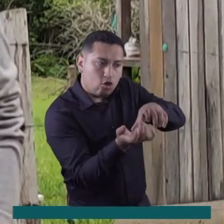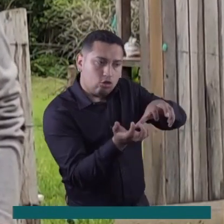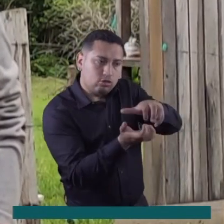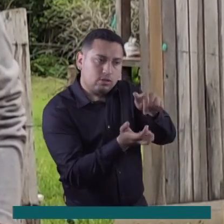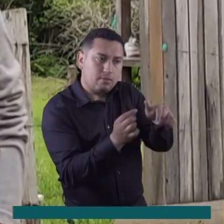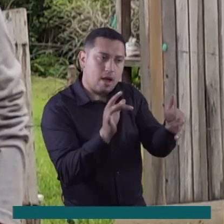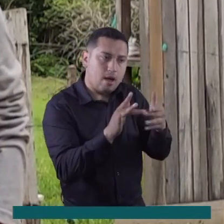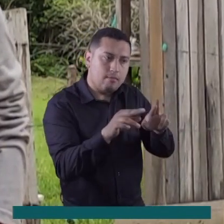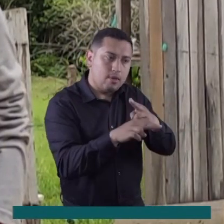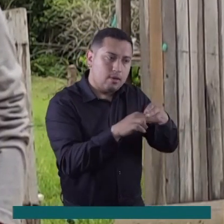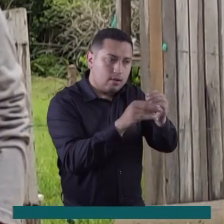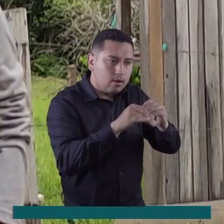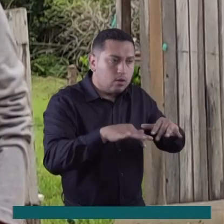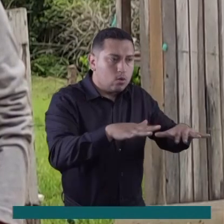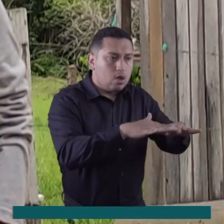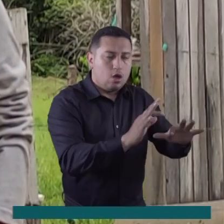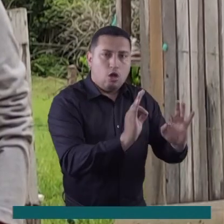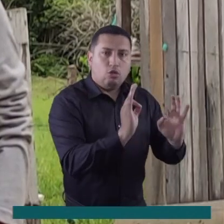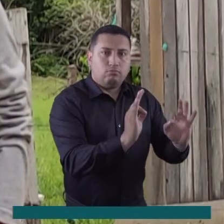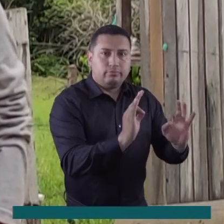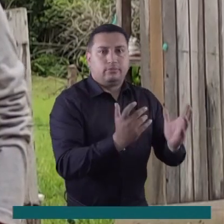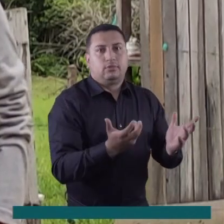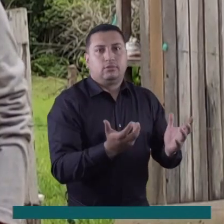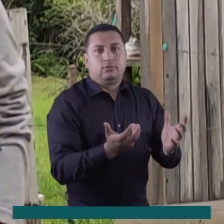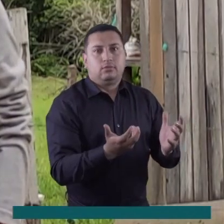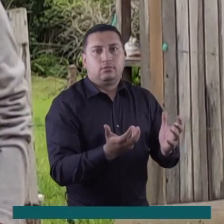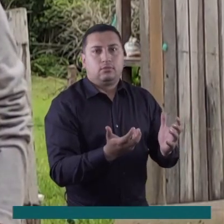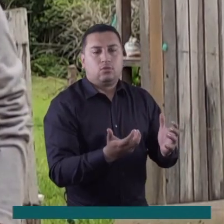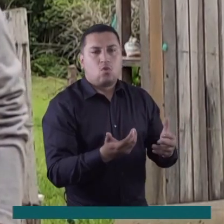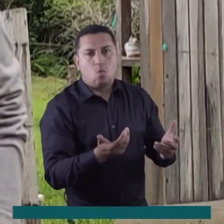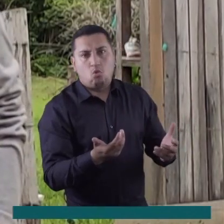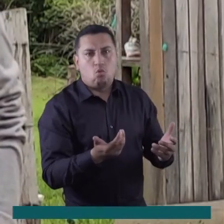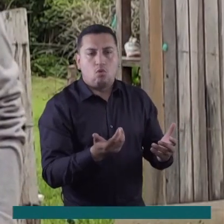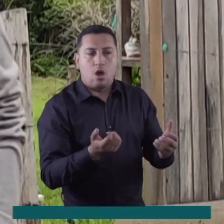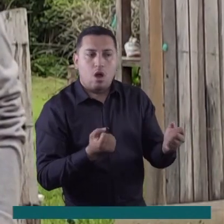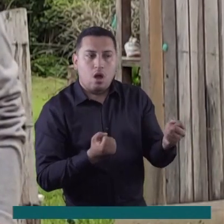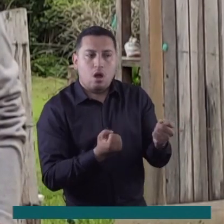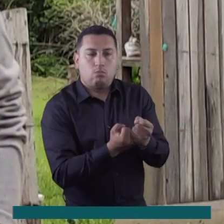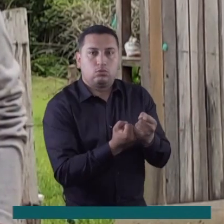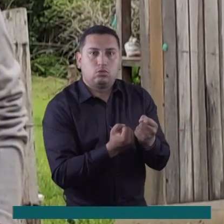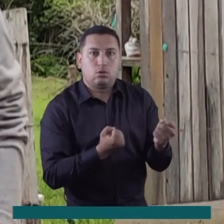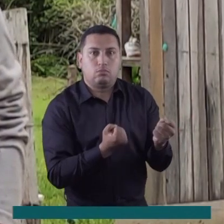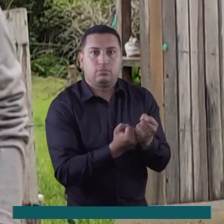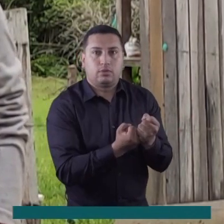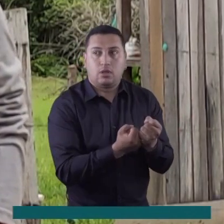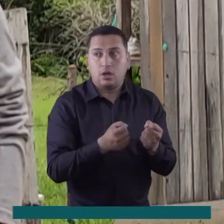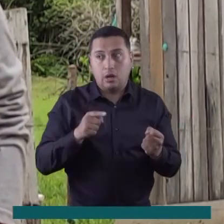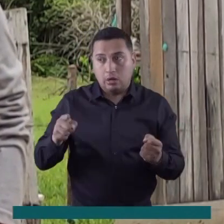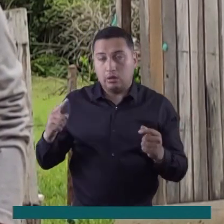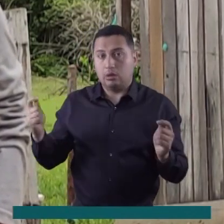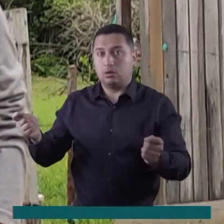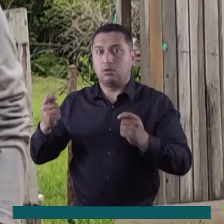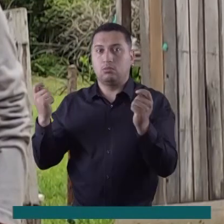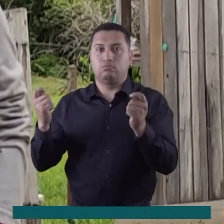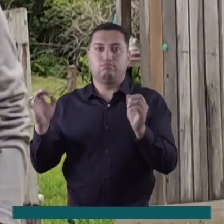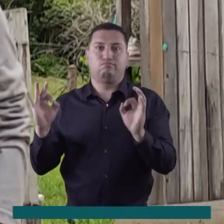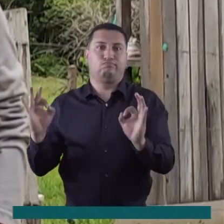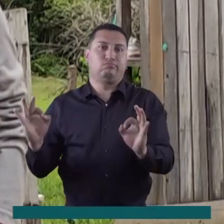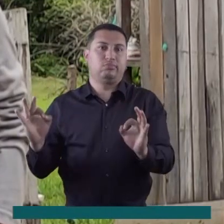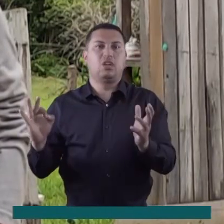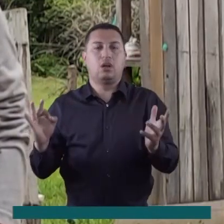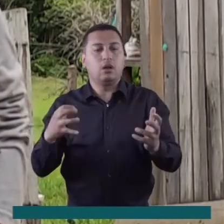para reconvertir modelos de producción o para que les apoyen en sus iniciativas que ya están haciendo de